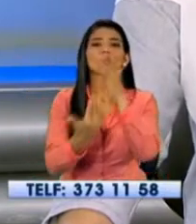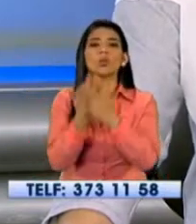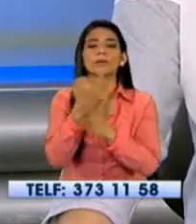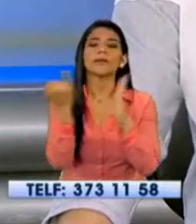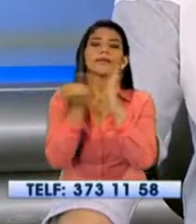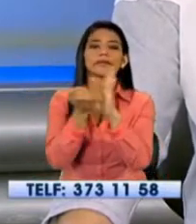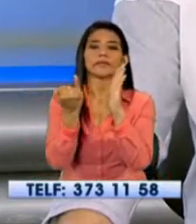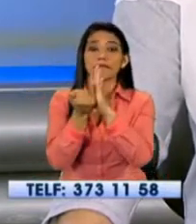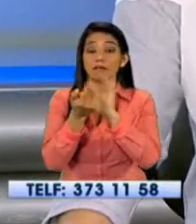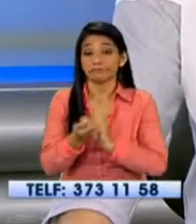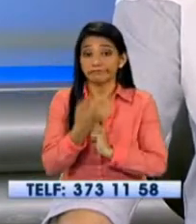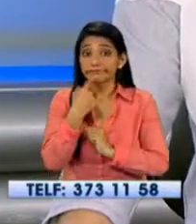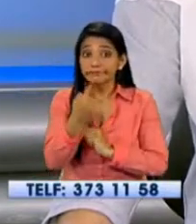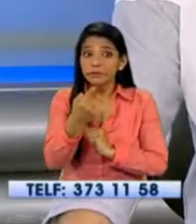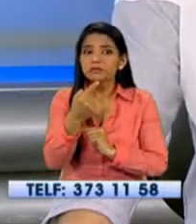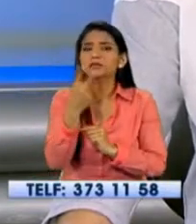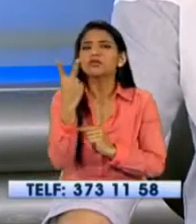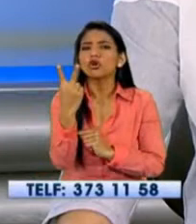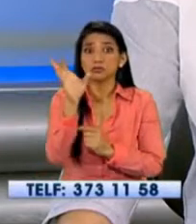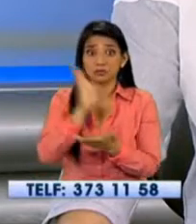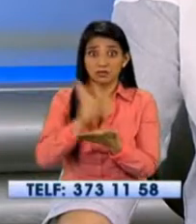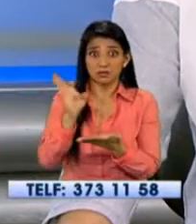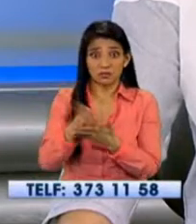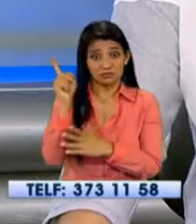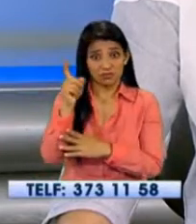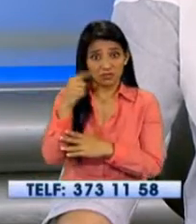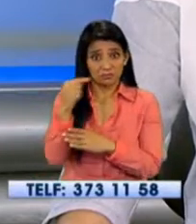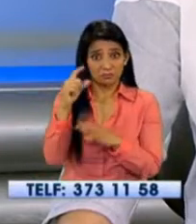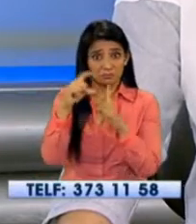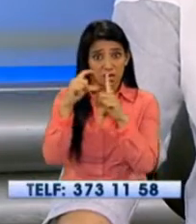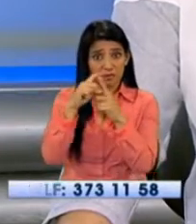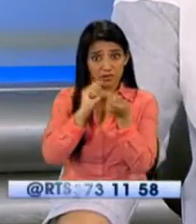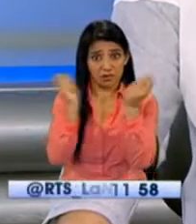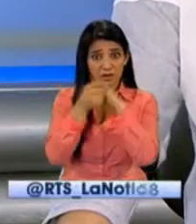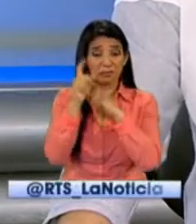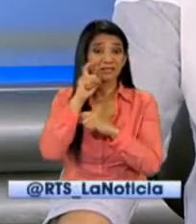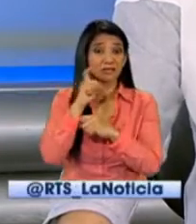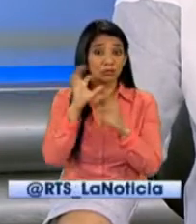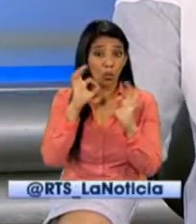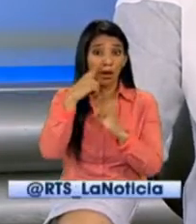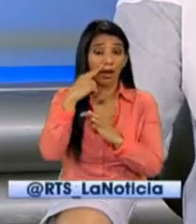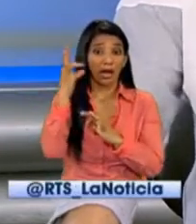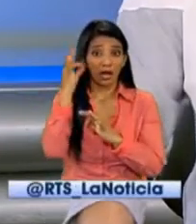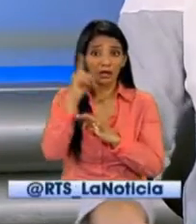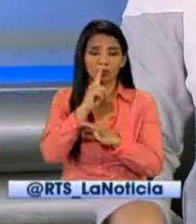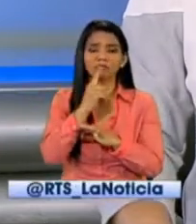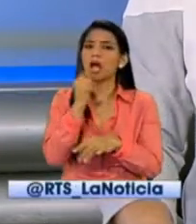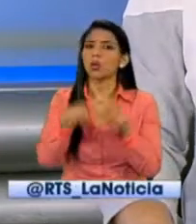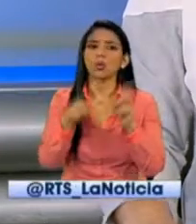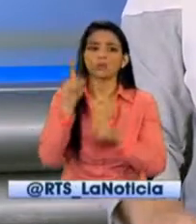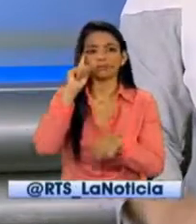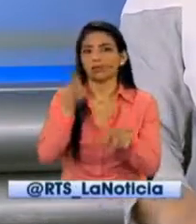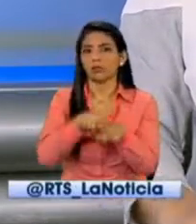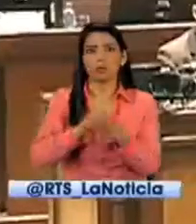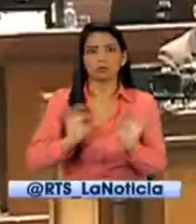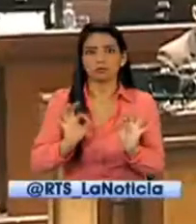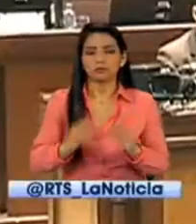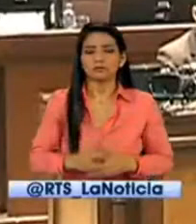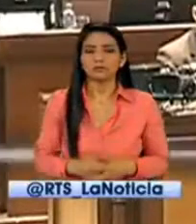se cuestiona el requerimiento de dos testigos para cambiar la palabra sexo por género en la cédula de identidad